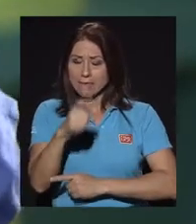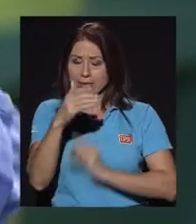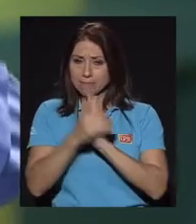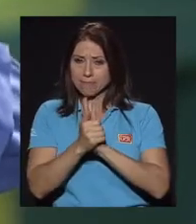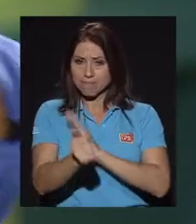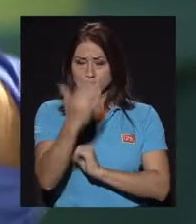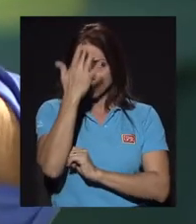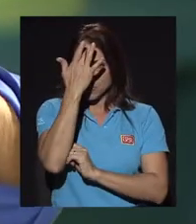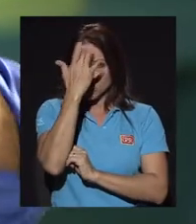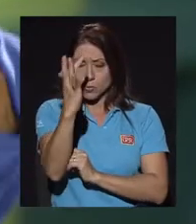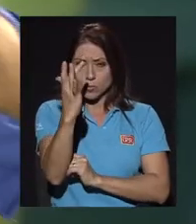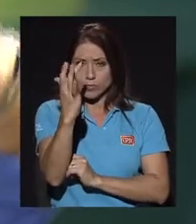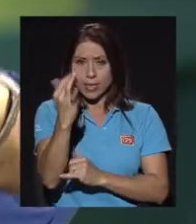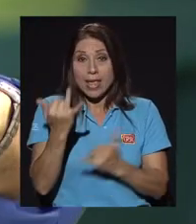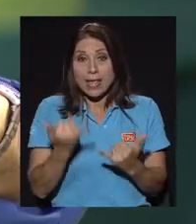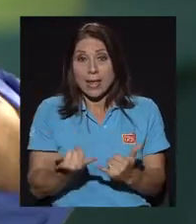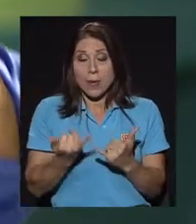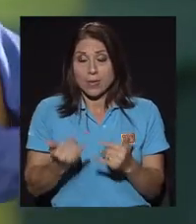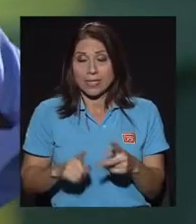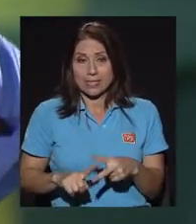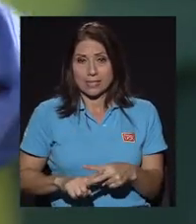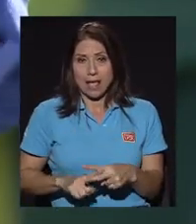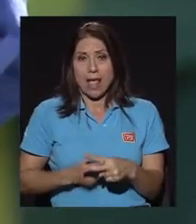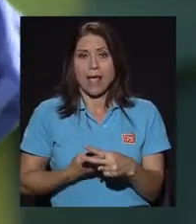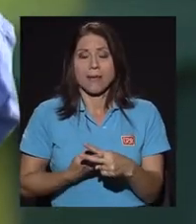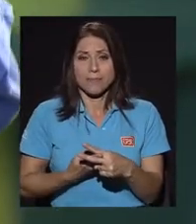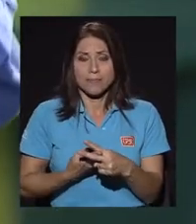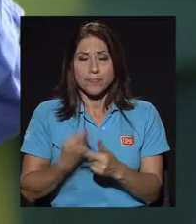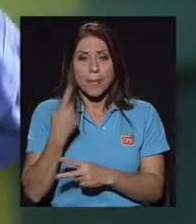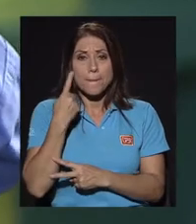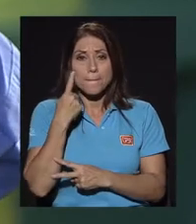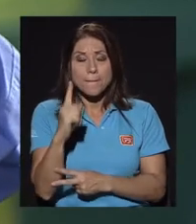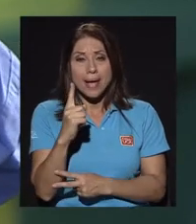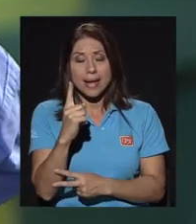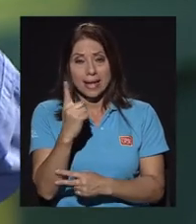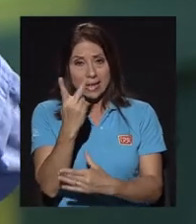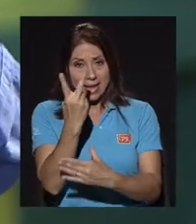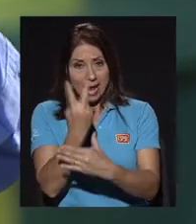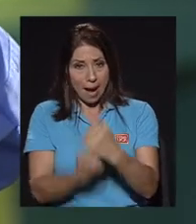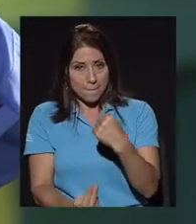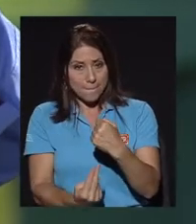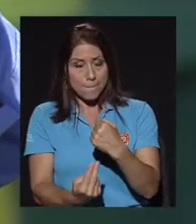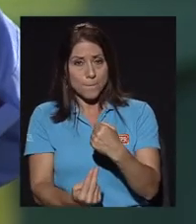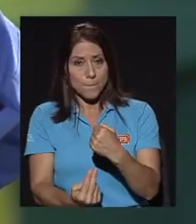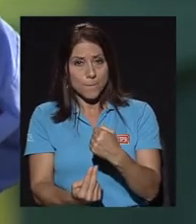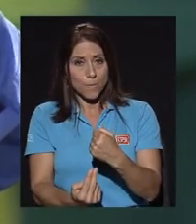que está apenas en ciernes para que ambos